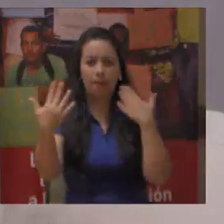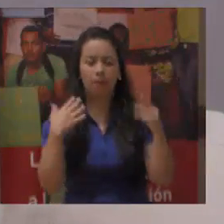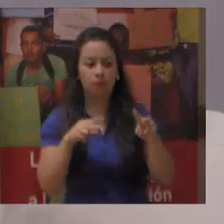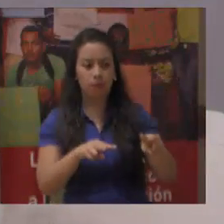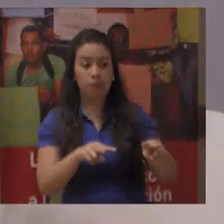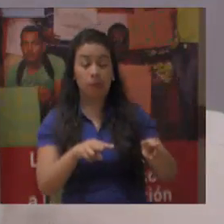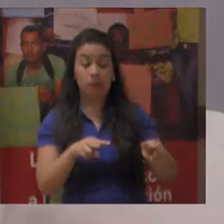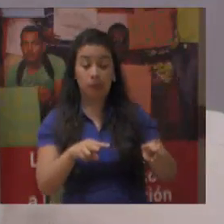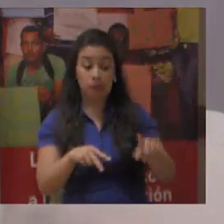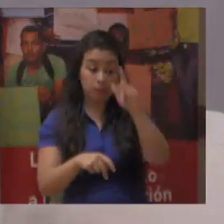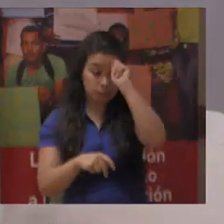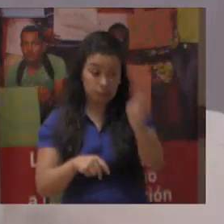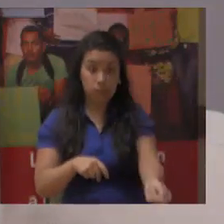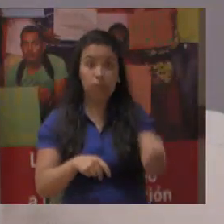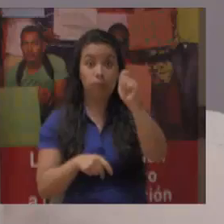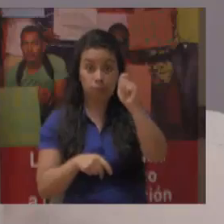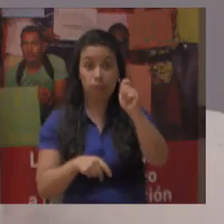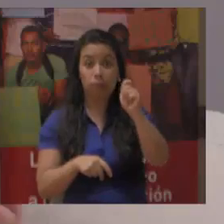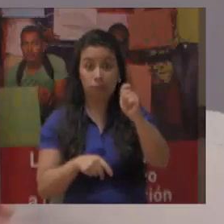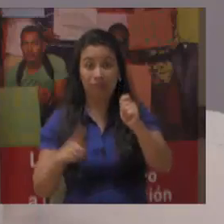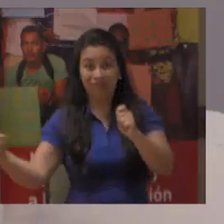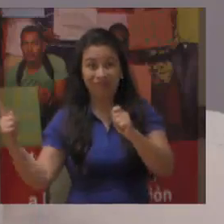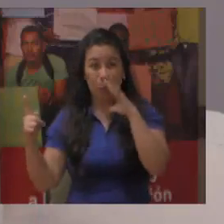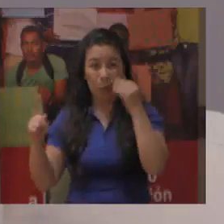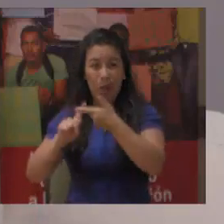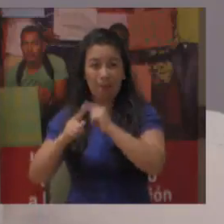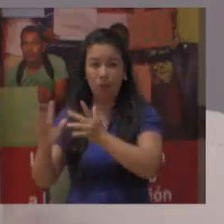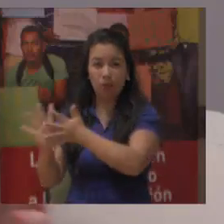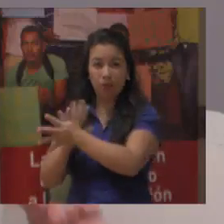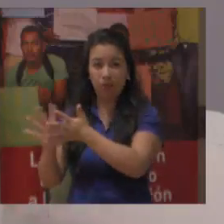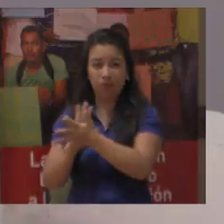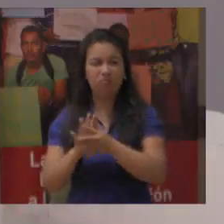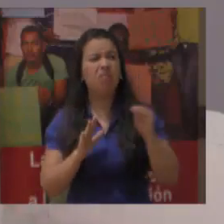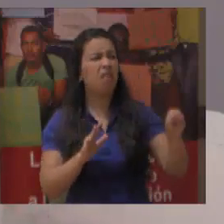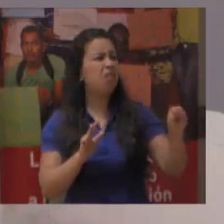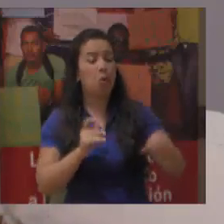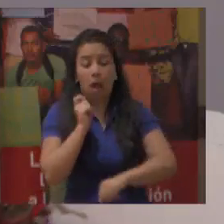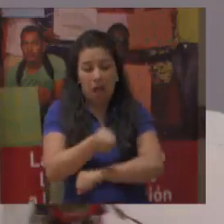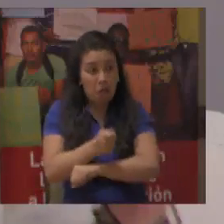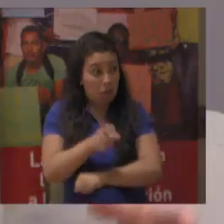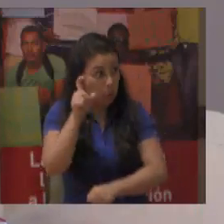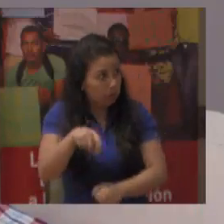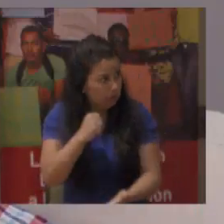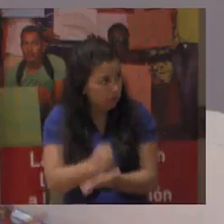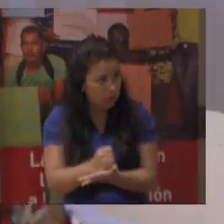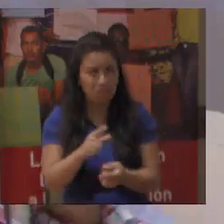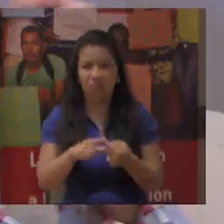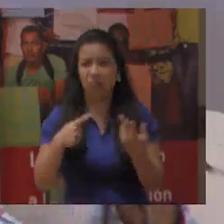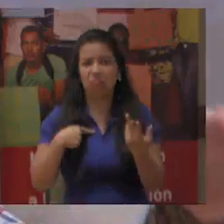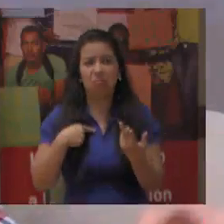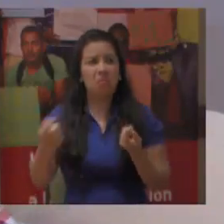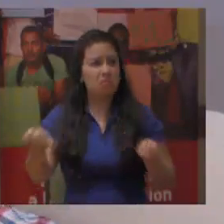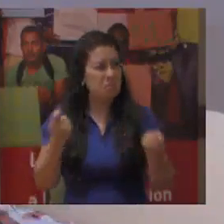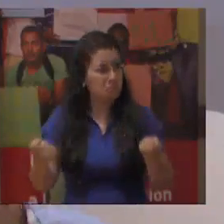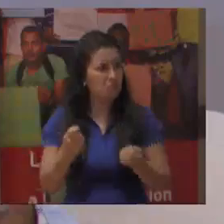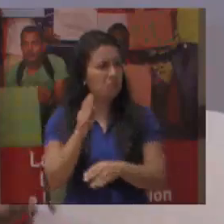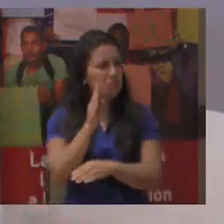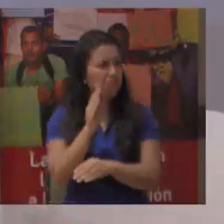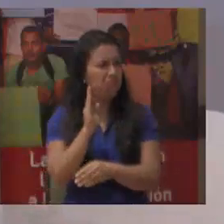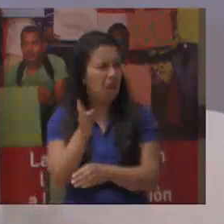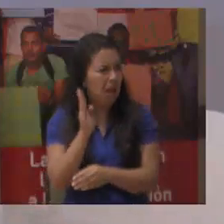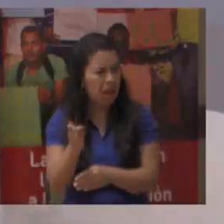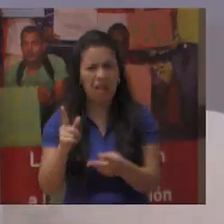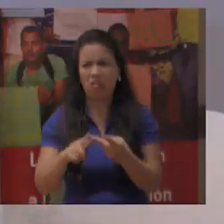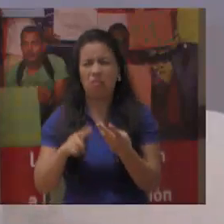vez Rodrigo Guerrero me decía, Felipe, uno una vez en la vida va a necesitar un abogado, va a necesitar un asesor bancario, va a necesitar una